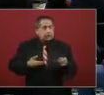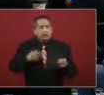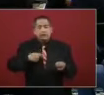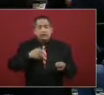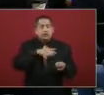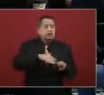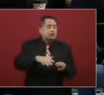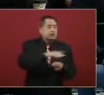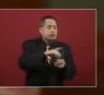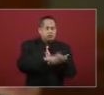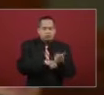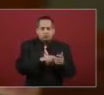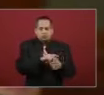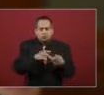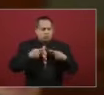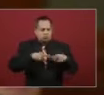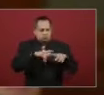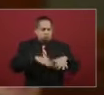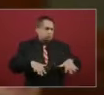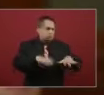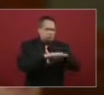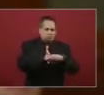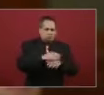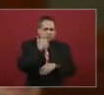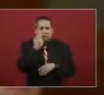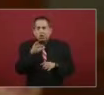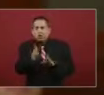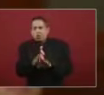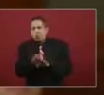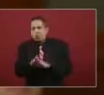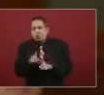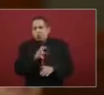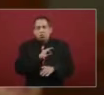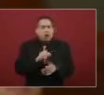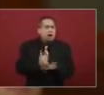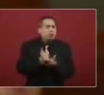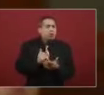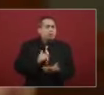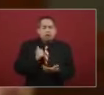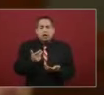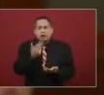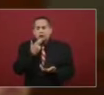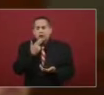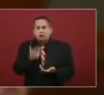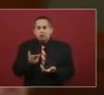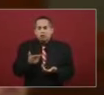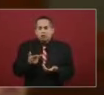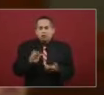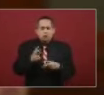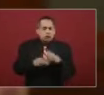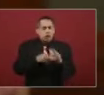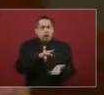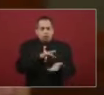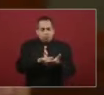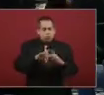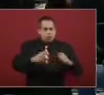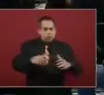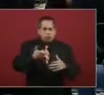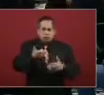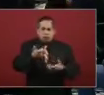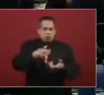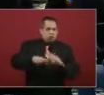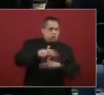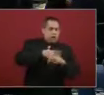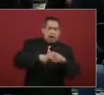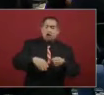ciudadanos comunes y corrientes, los ciudadanos que queremos ver cómo podemos aprovecharnos o sacar provecho y apoyarnos en esa economía por